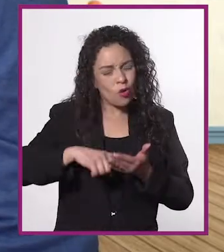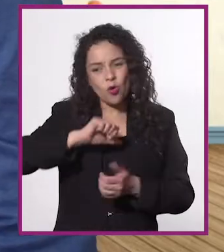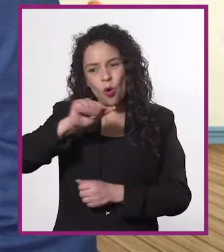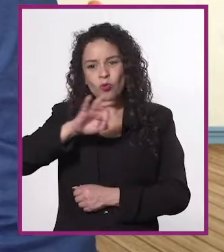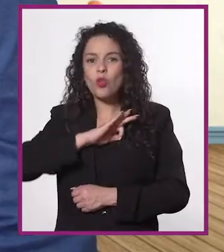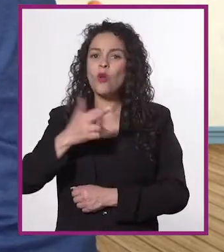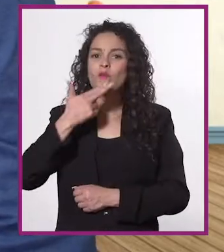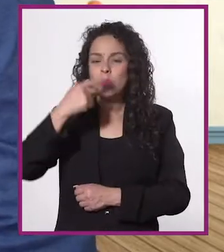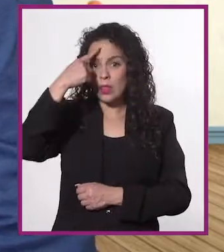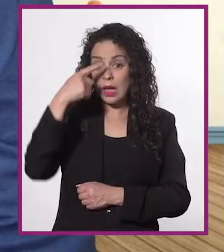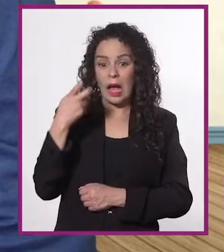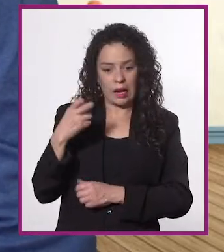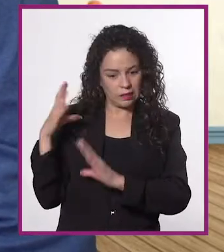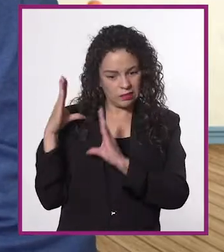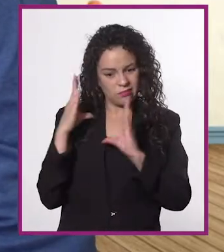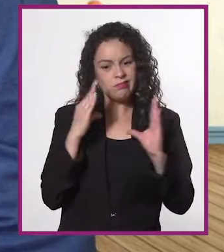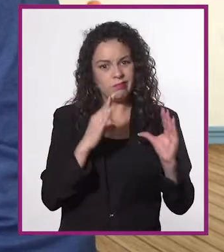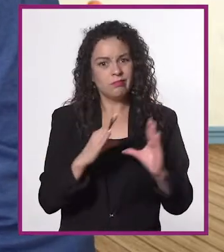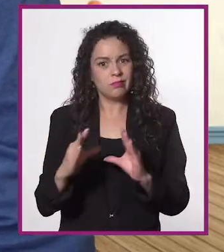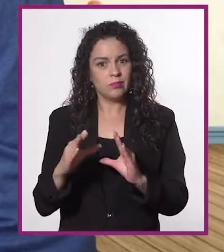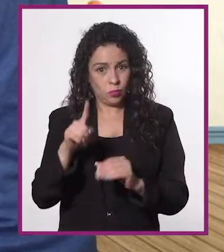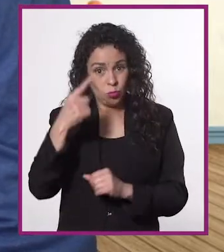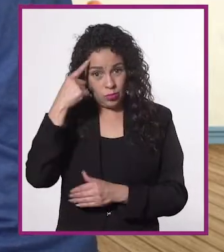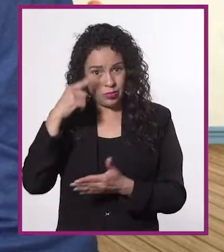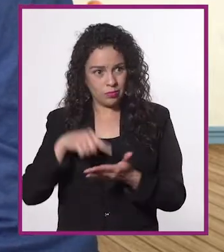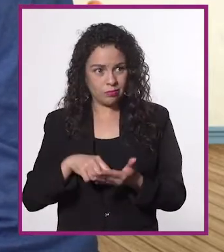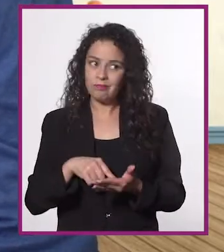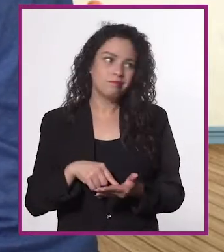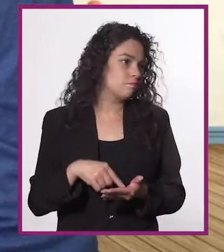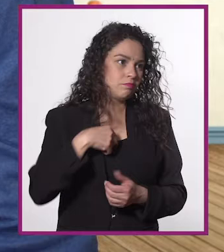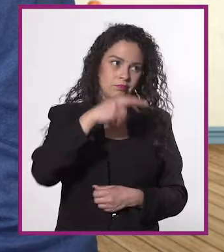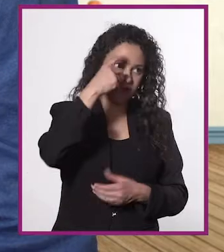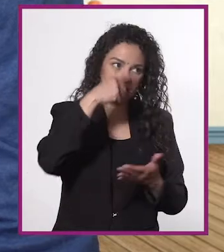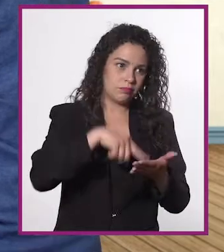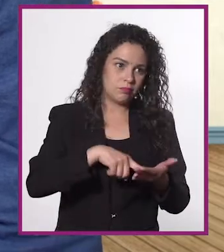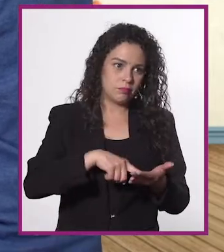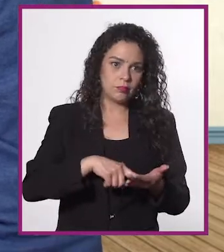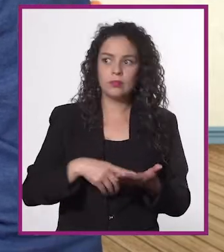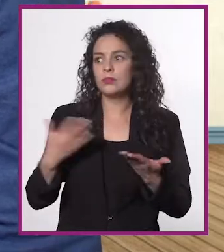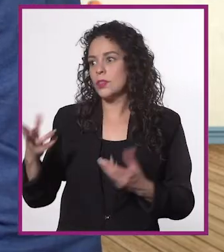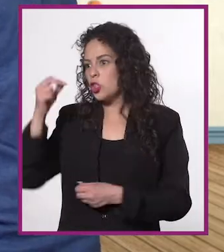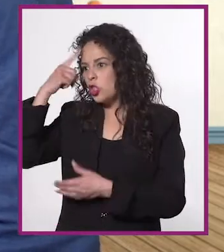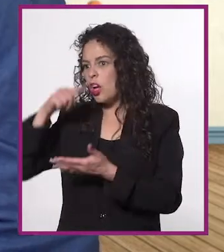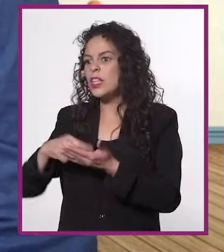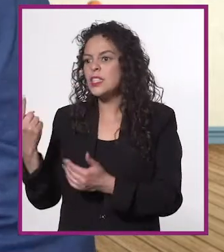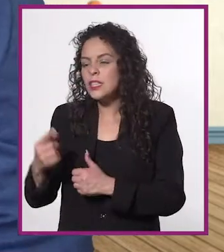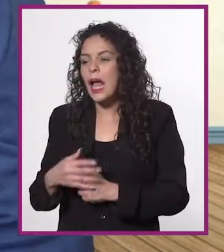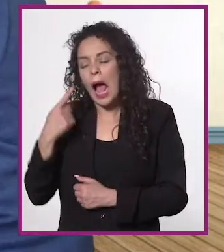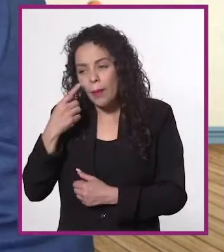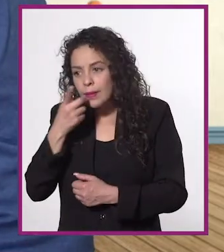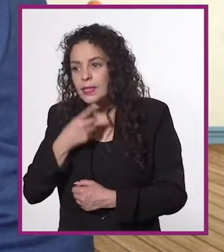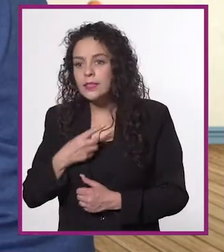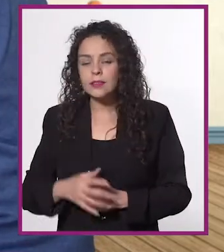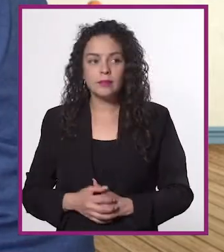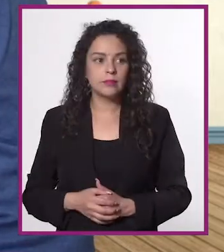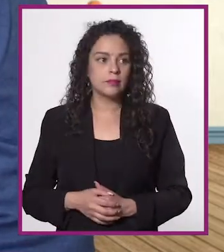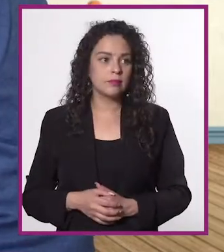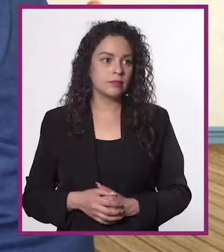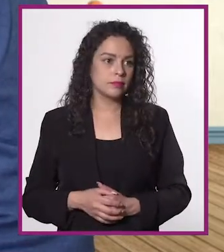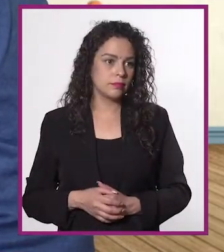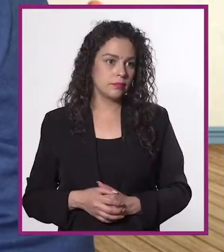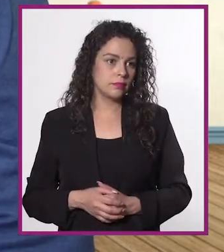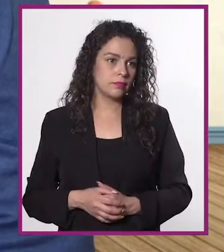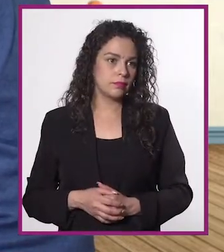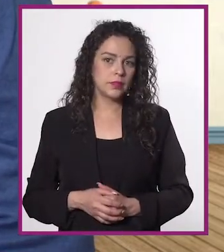Yo creo que debe haber otros usos para el audio en la enseñanza, ¿no crees? No, no creo. A ver, ¿qué no crees?